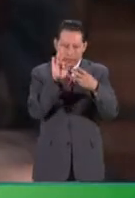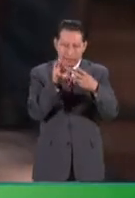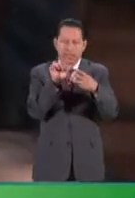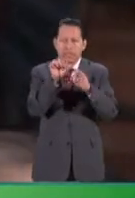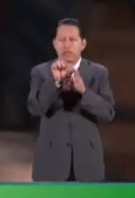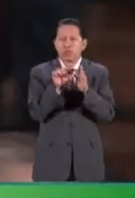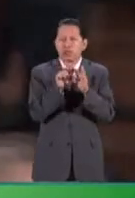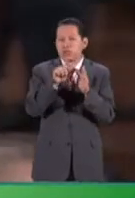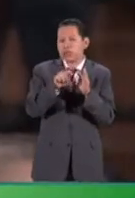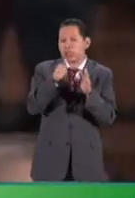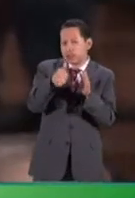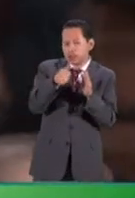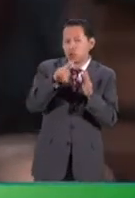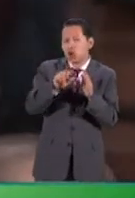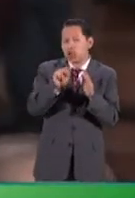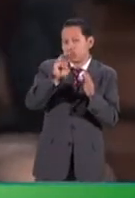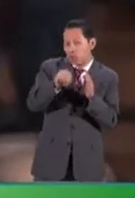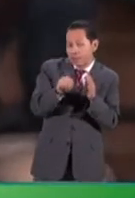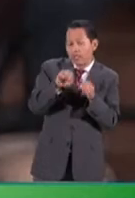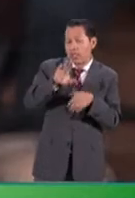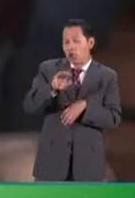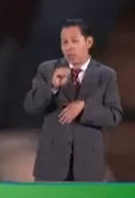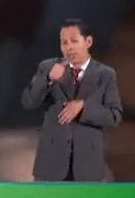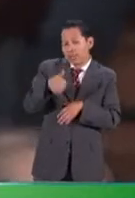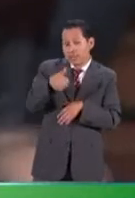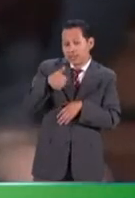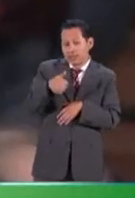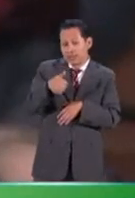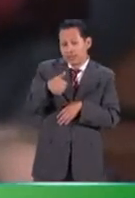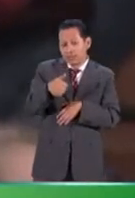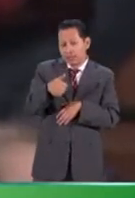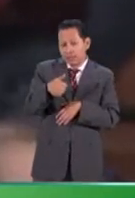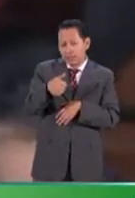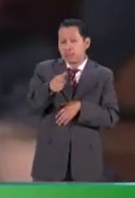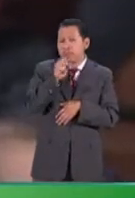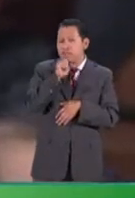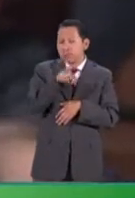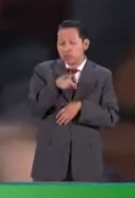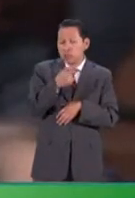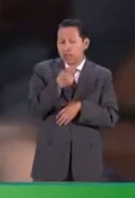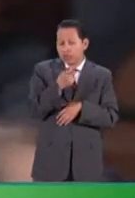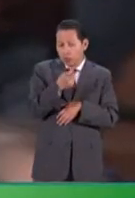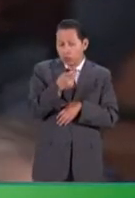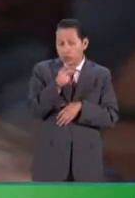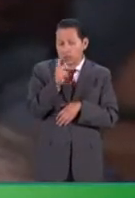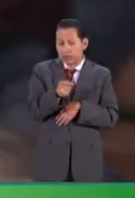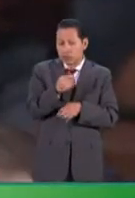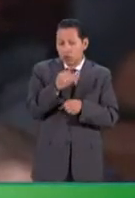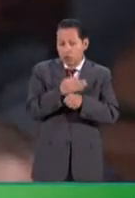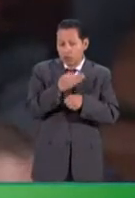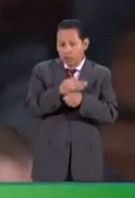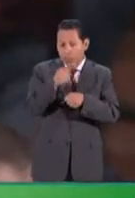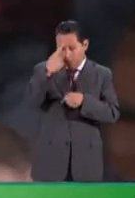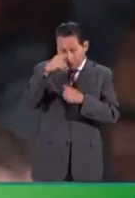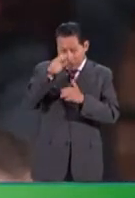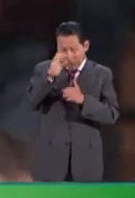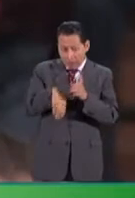artículo 76, 89 y 96 concluye, para que queden diputada. Sus términos actuales. Esta noche, para